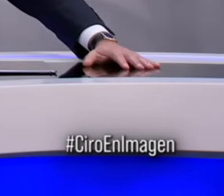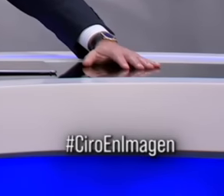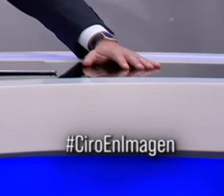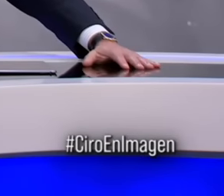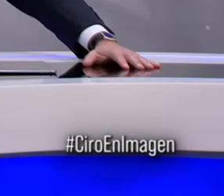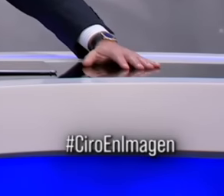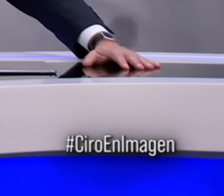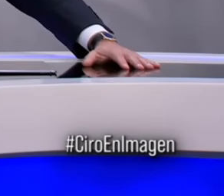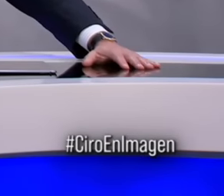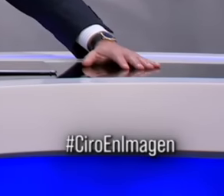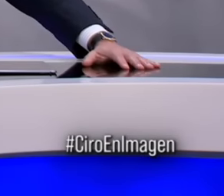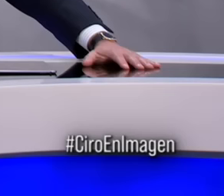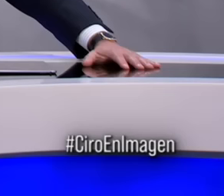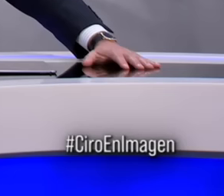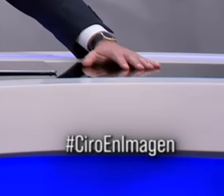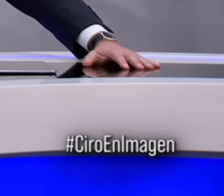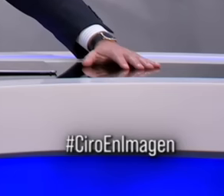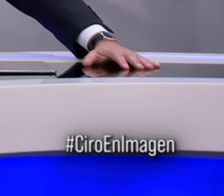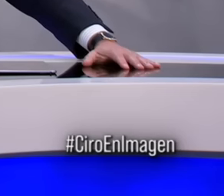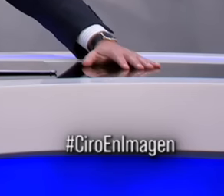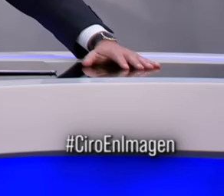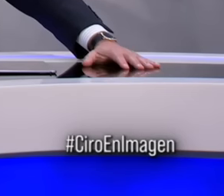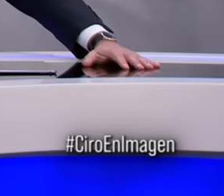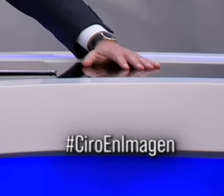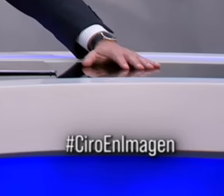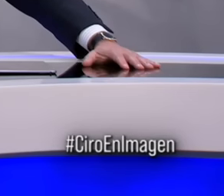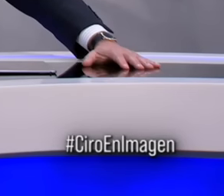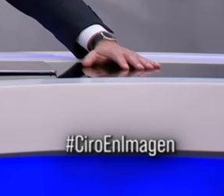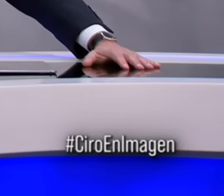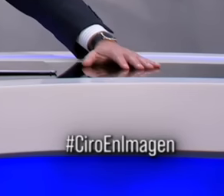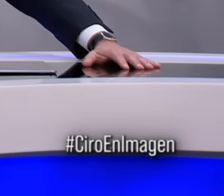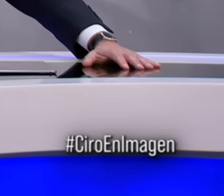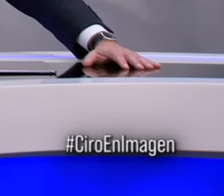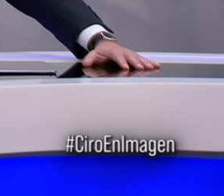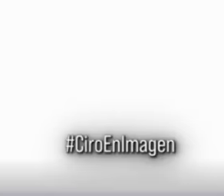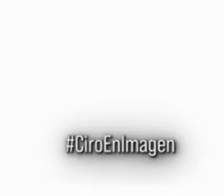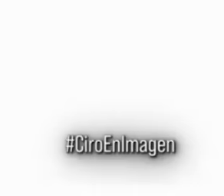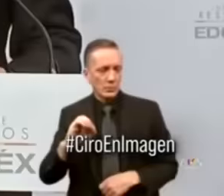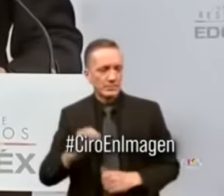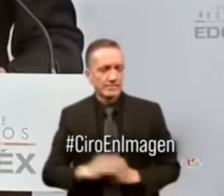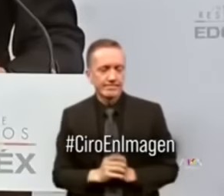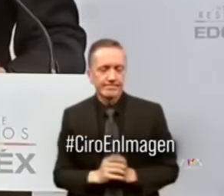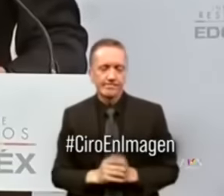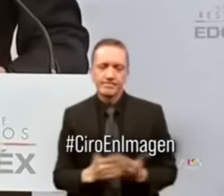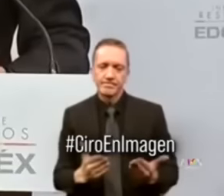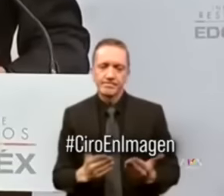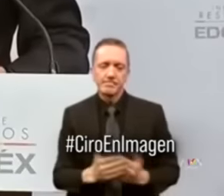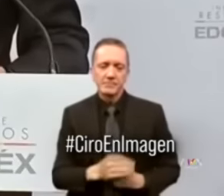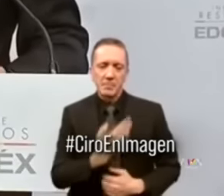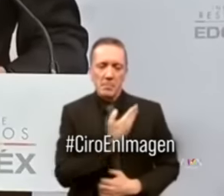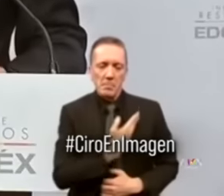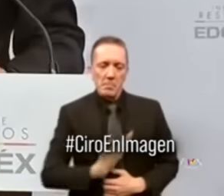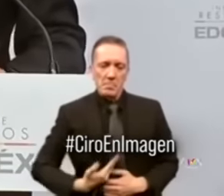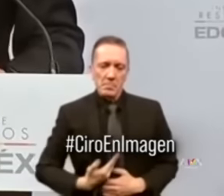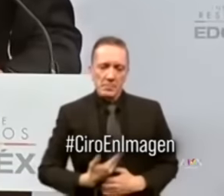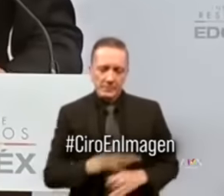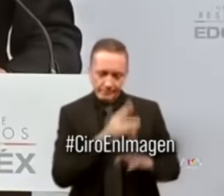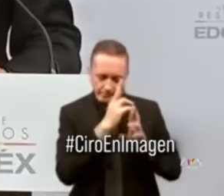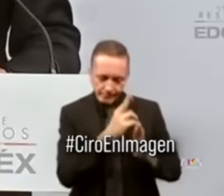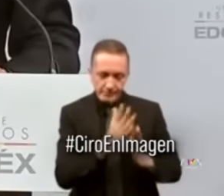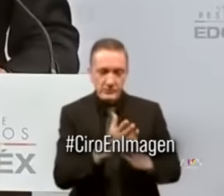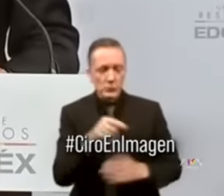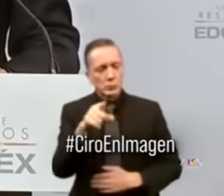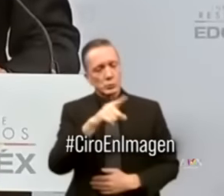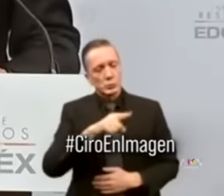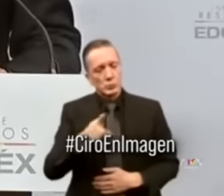del Mazo reconoció el apoyo del presidente López Obrador señor presidente su